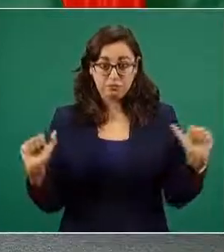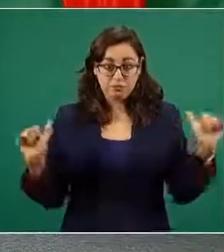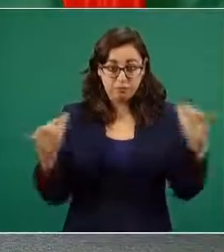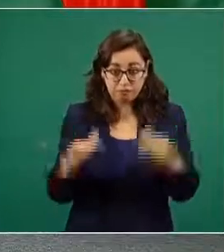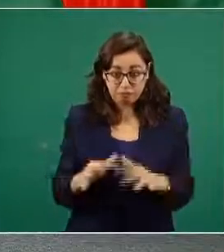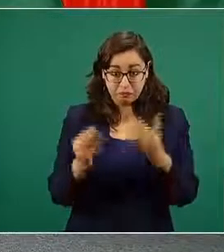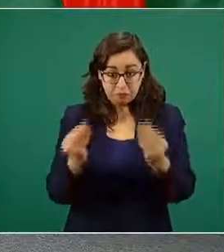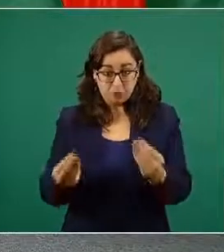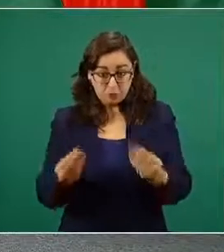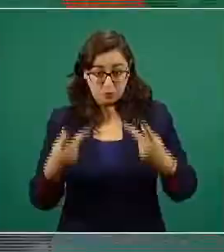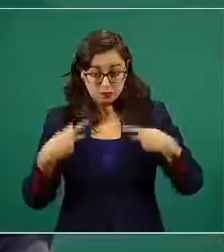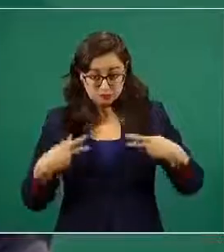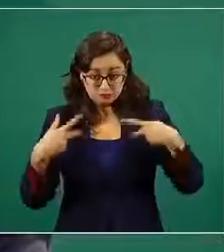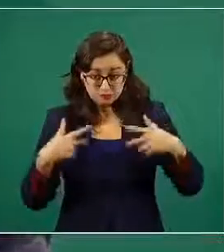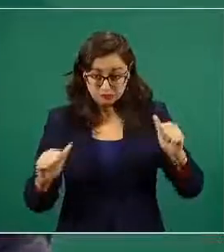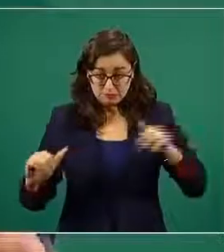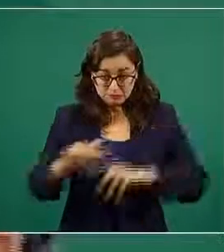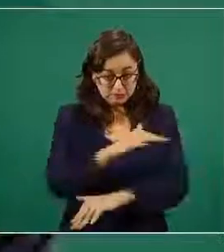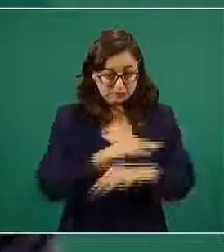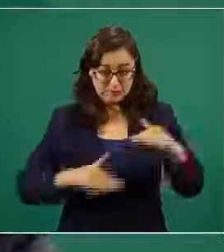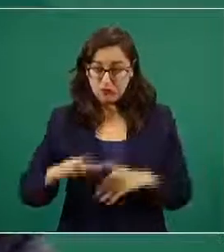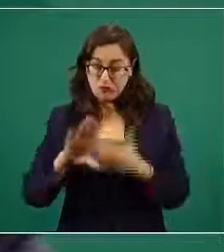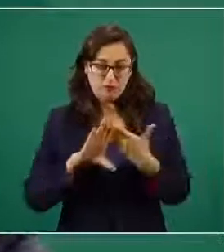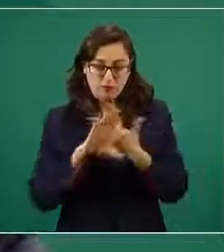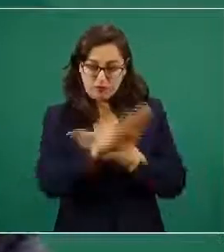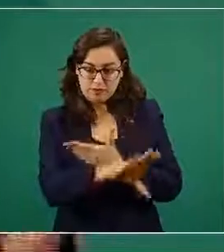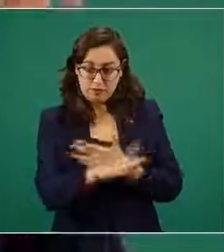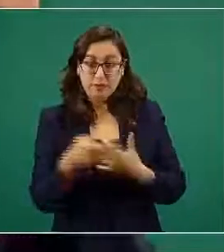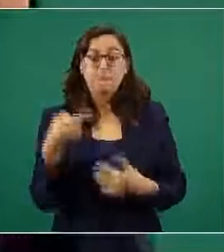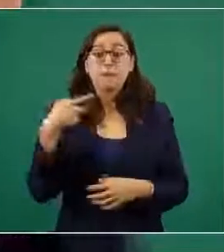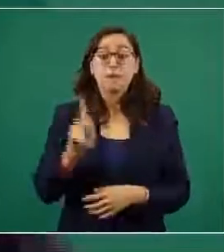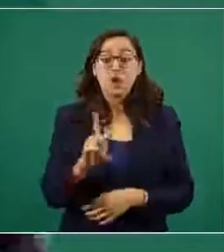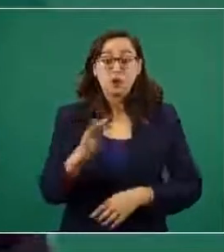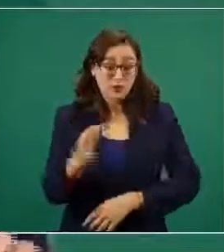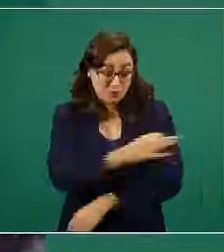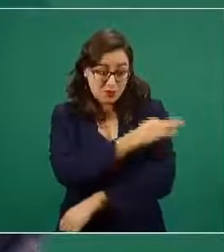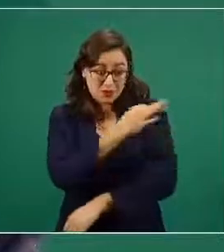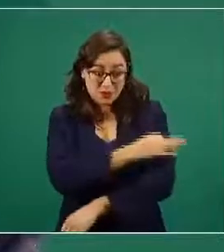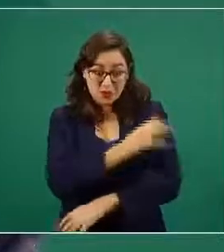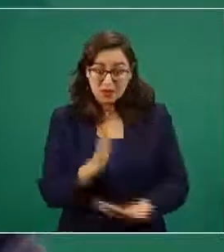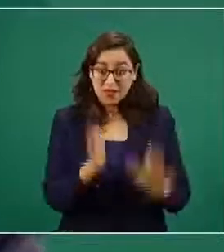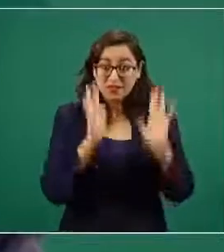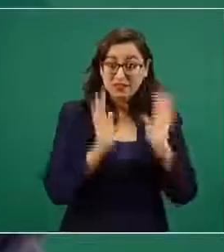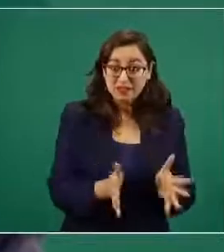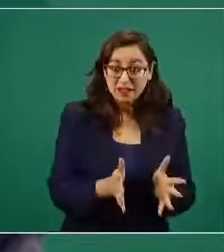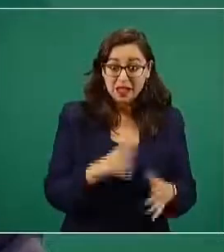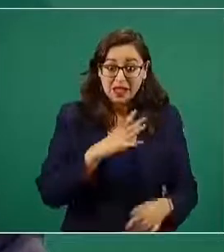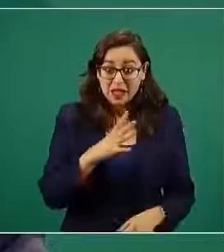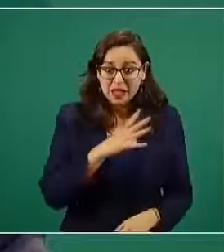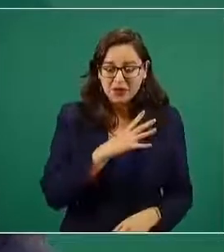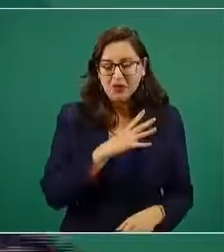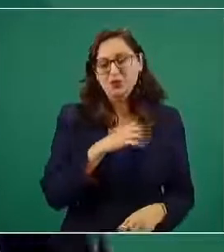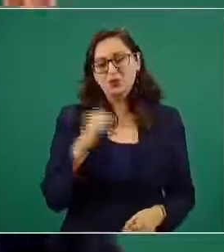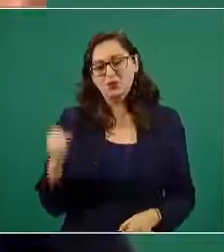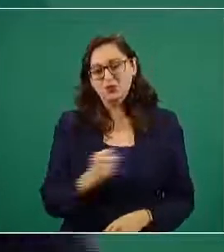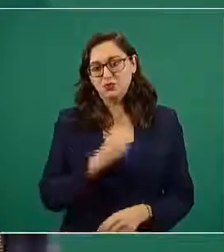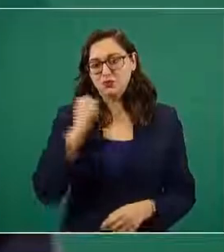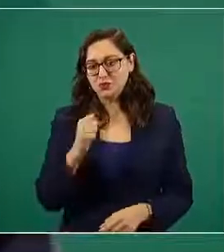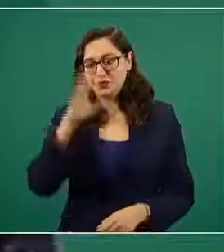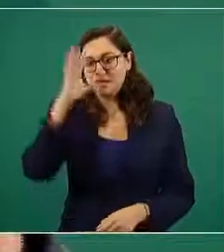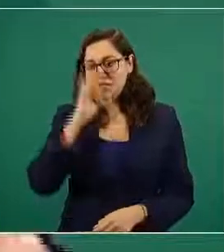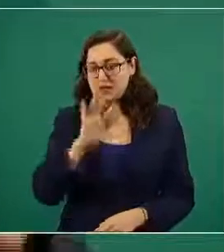grandes cantidades en el espacio público, etcétera. Pero ya con la vacuna vamos a reducir la mortalidad de manera muy importante,